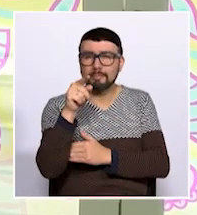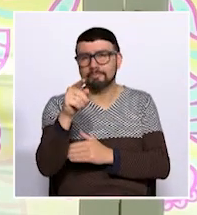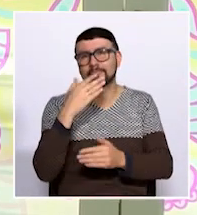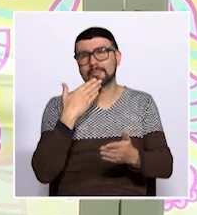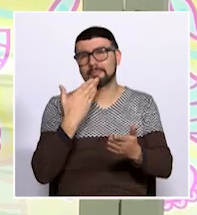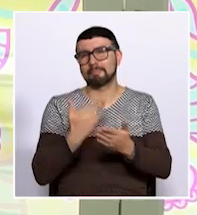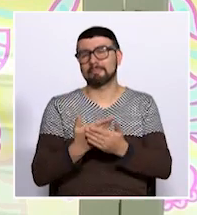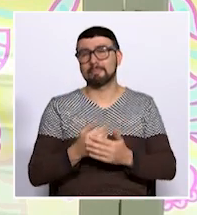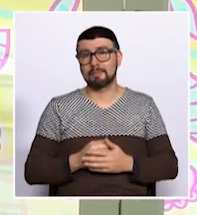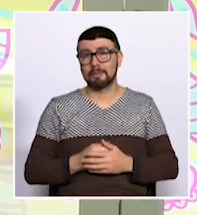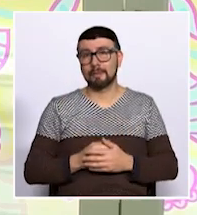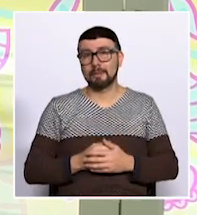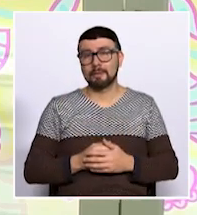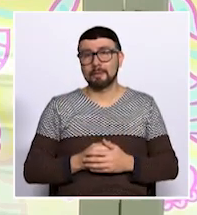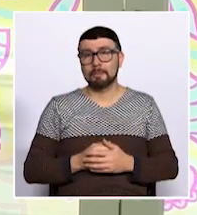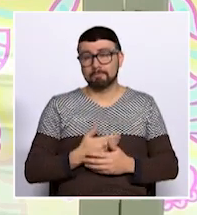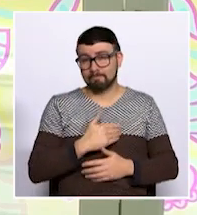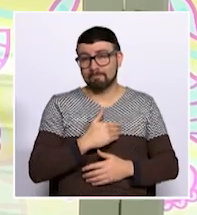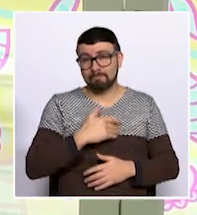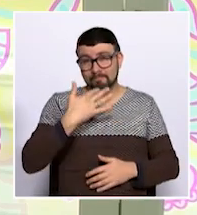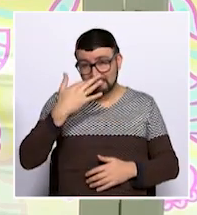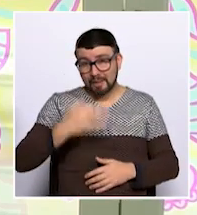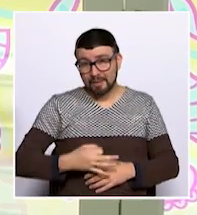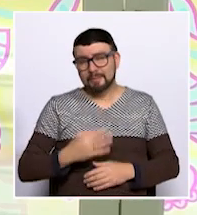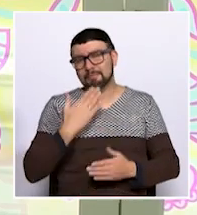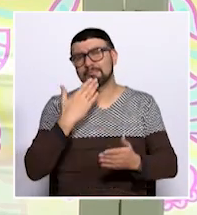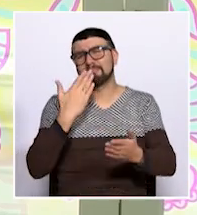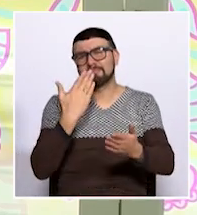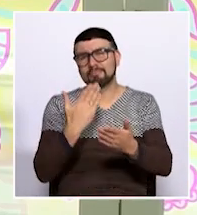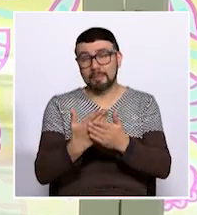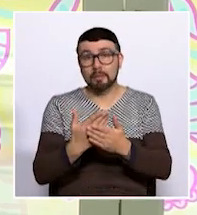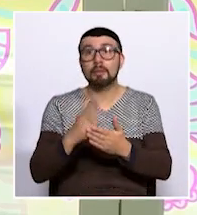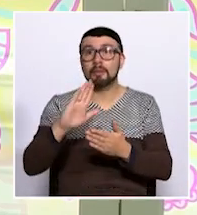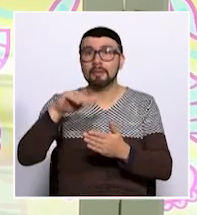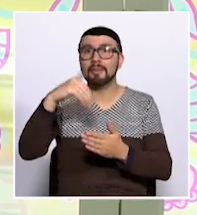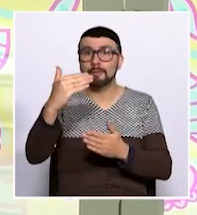nosotros. De todo corazón, muchísimas gracias y los esperamos